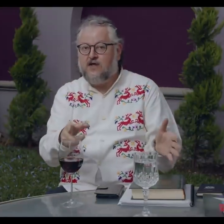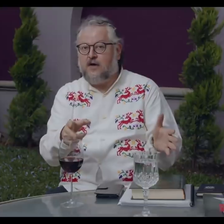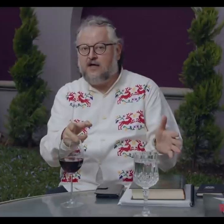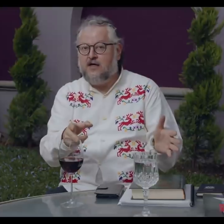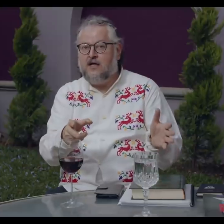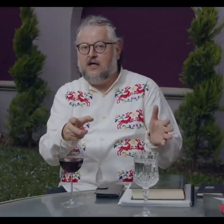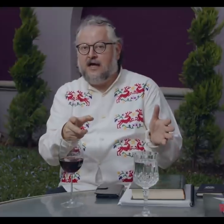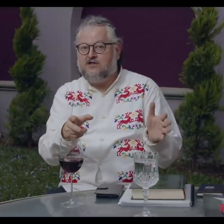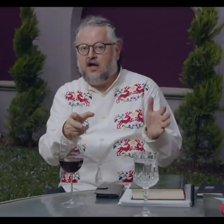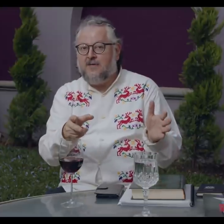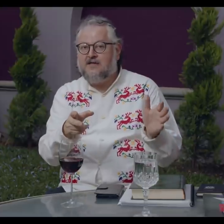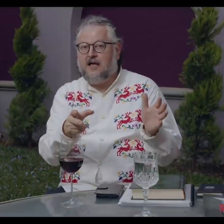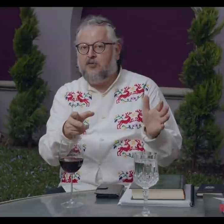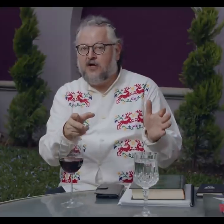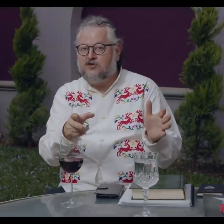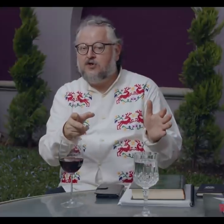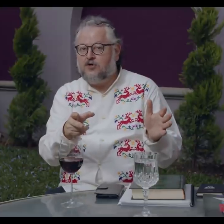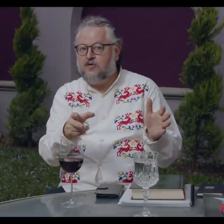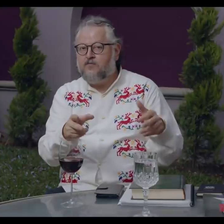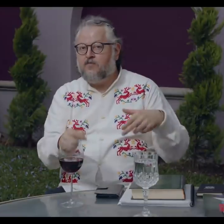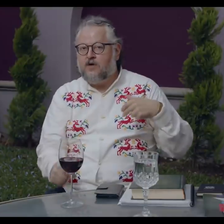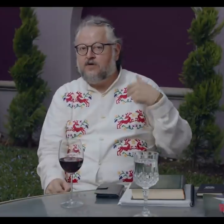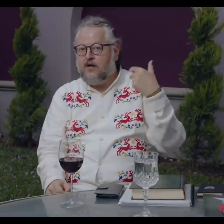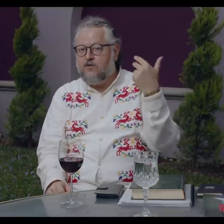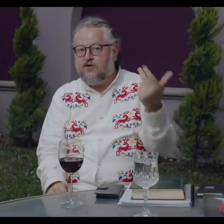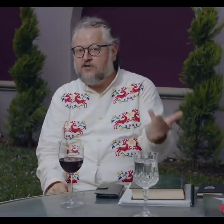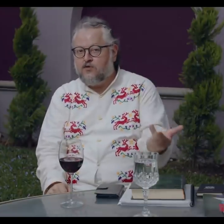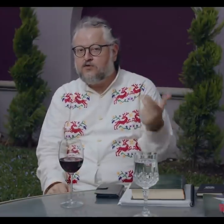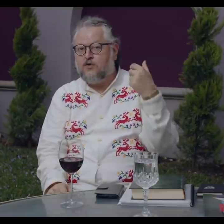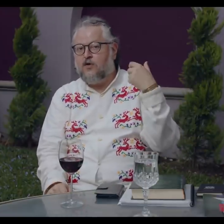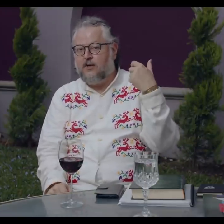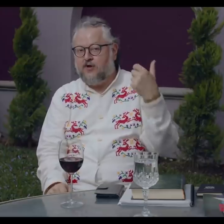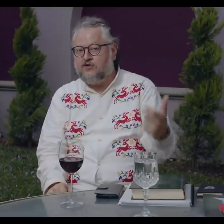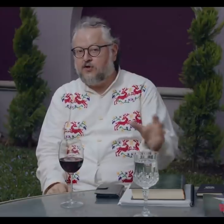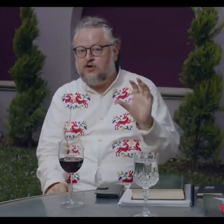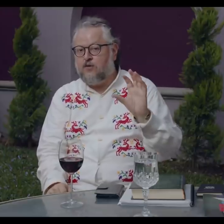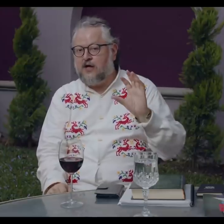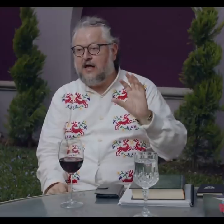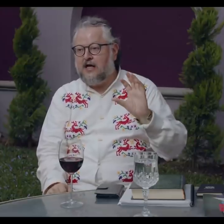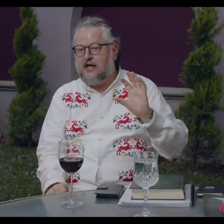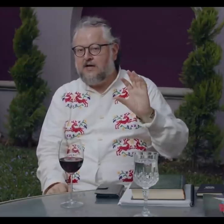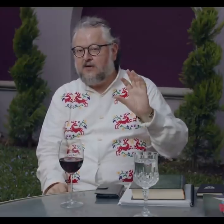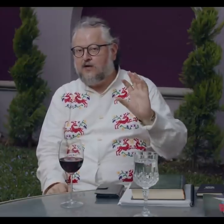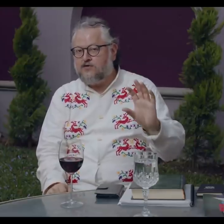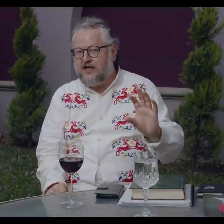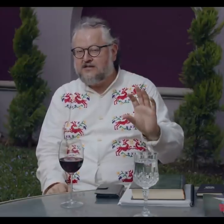está sucediendo ahí es solamente la proyección de un discurso o la proyección de